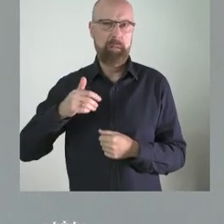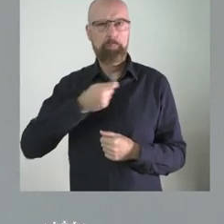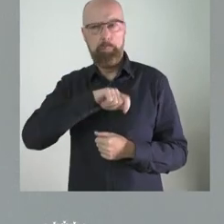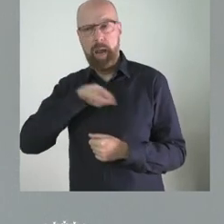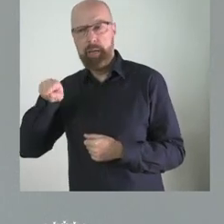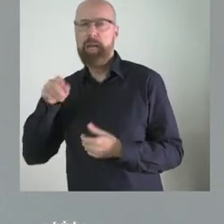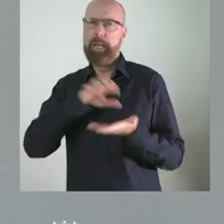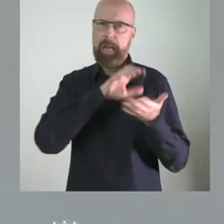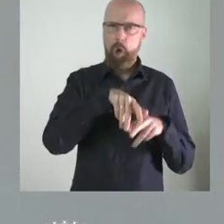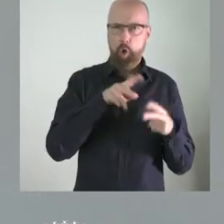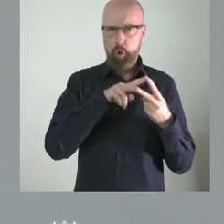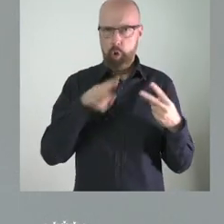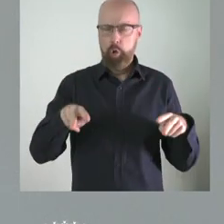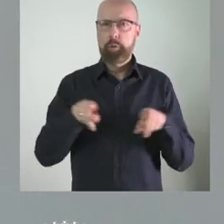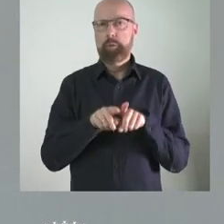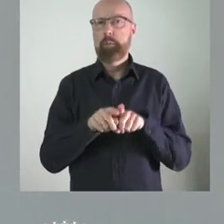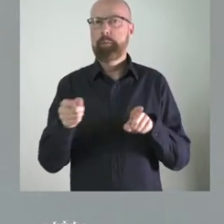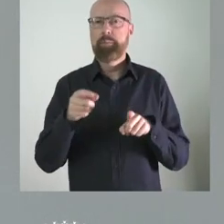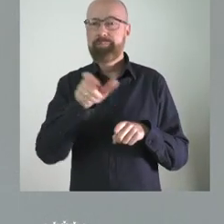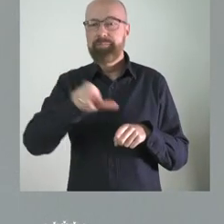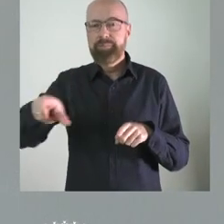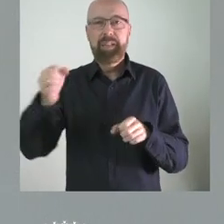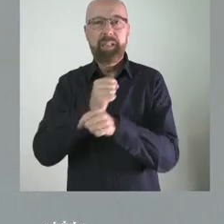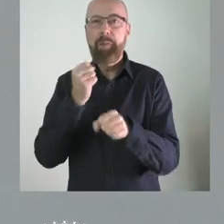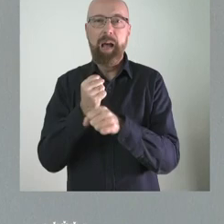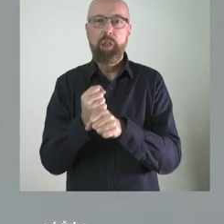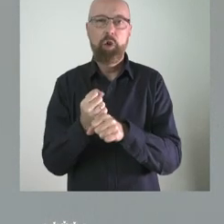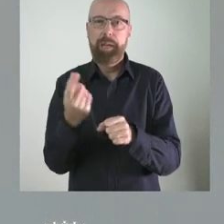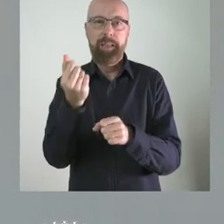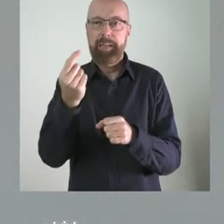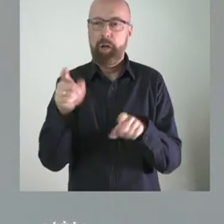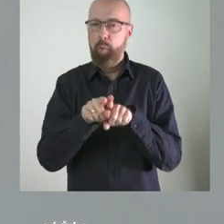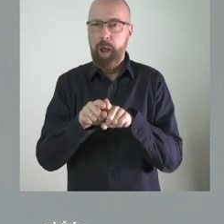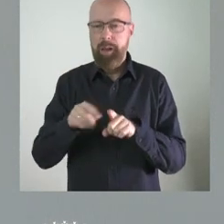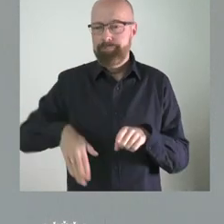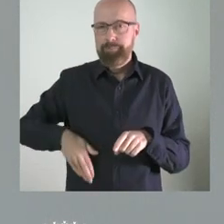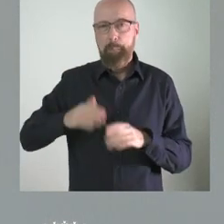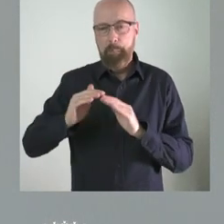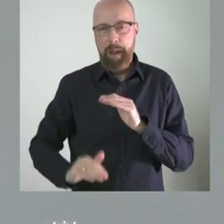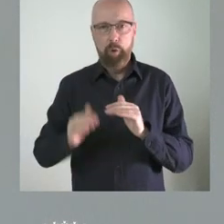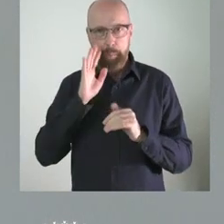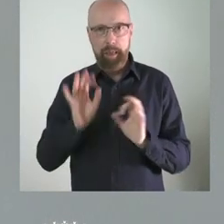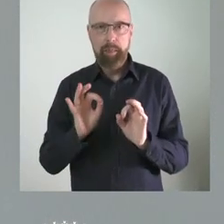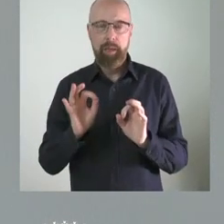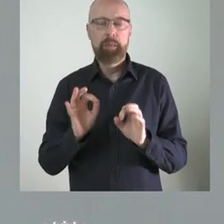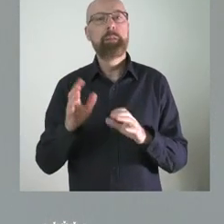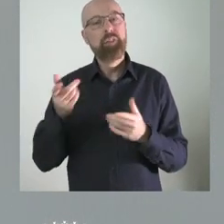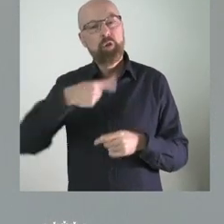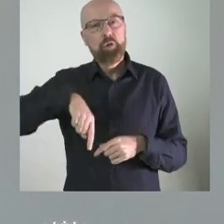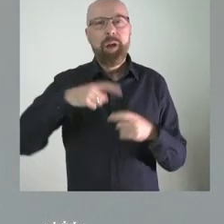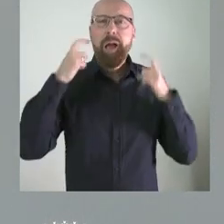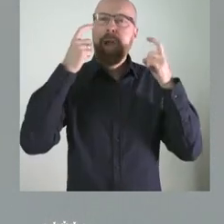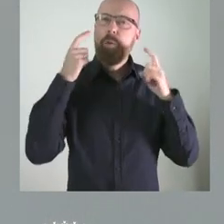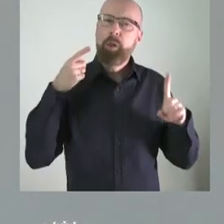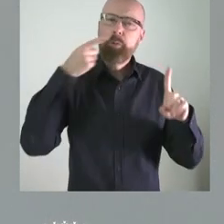león donde hay una pérdida de poder adquisitivo por parte de los trabajadores y por tanto el esfuerzo básico tendría que concentrarse por parte de todos de ir incrementando